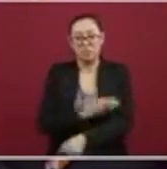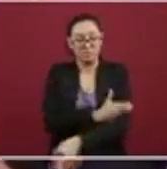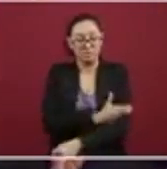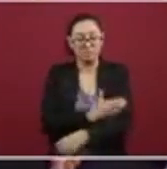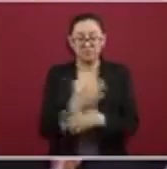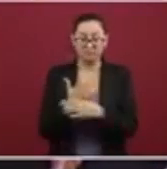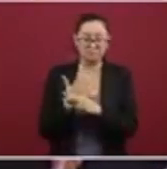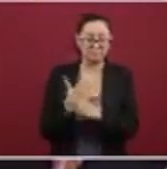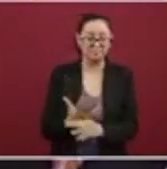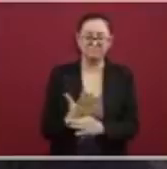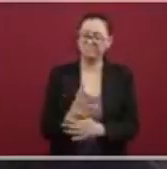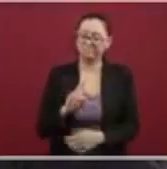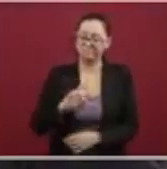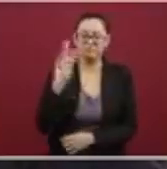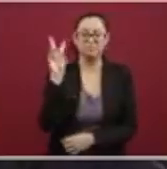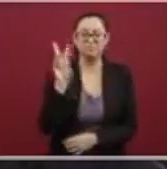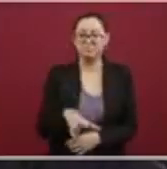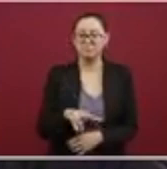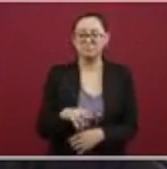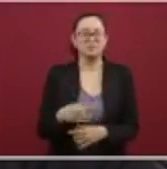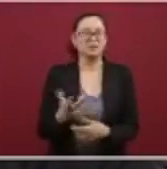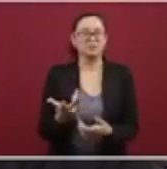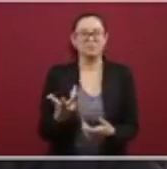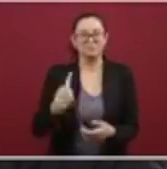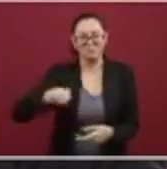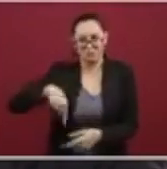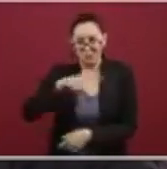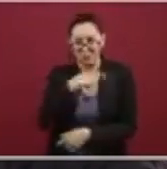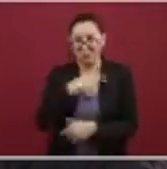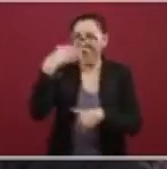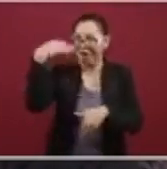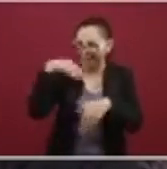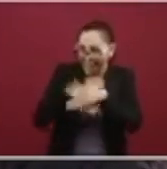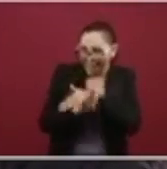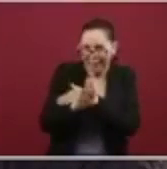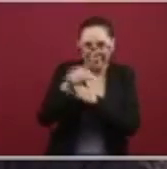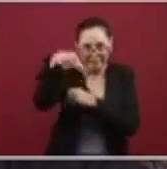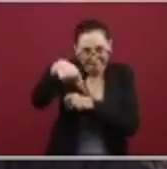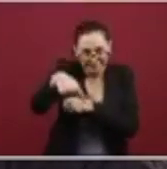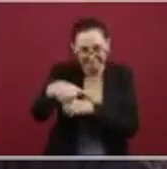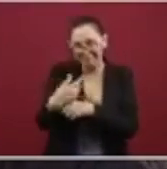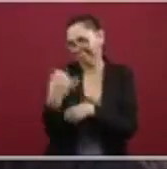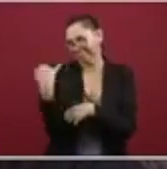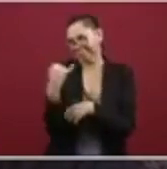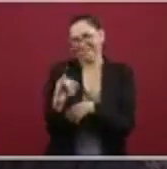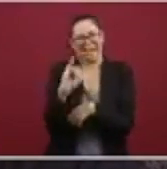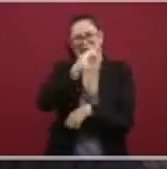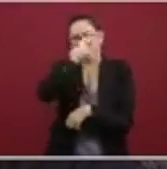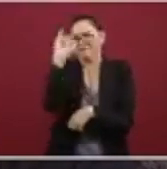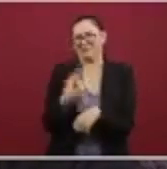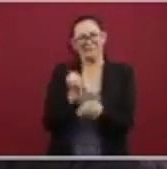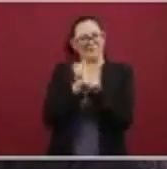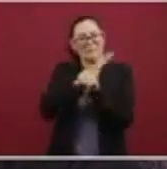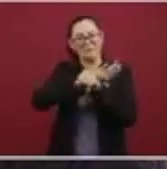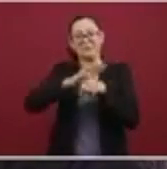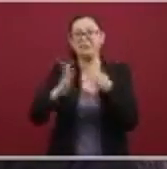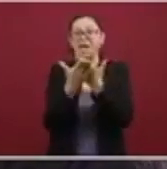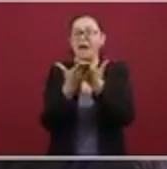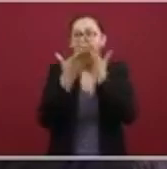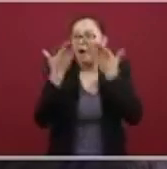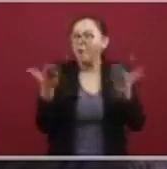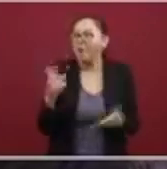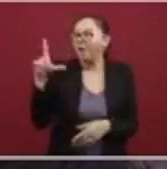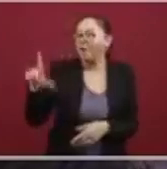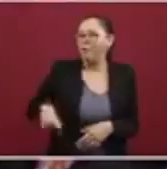cierto. Nosotros esto lo veíamos como algo imposible. Lo que está pasando en el gobierno es algo lindo, es un sueño, pero es un